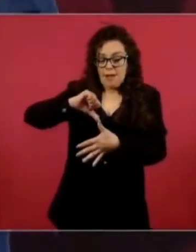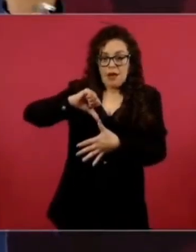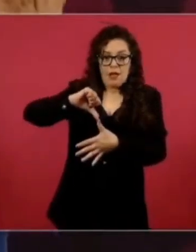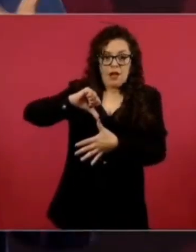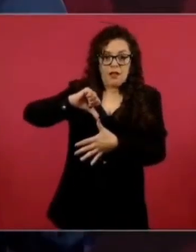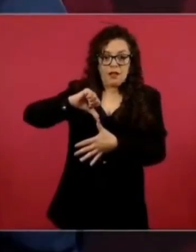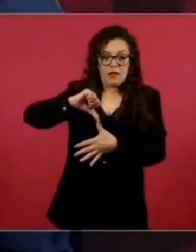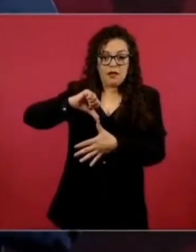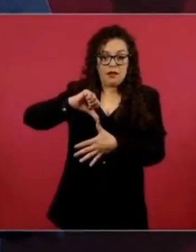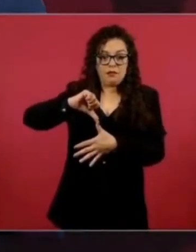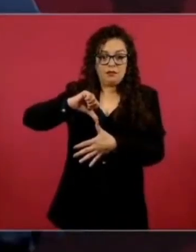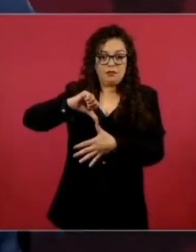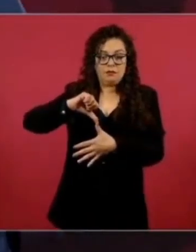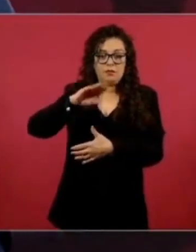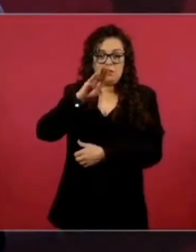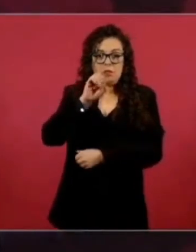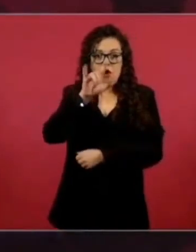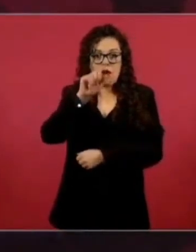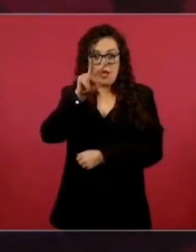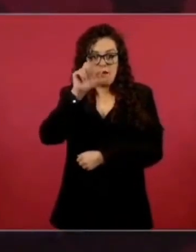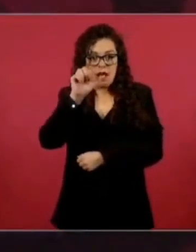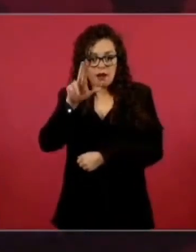Bolívar, San Martín,